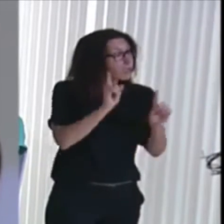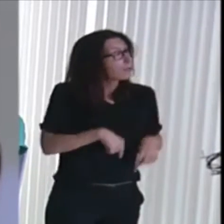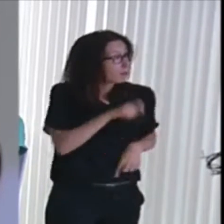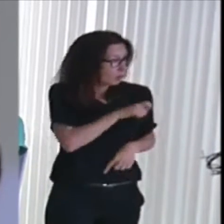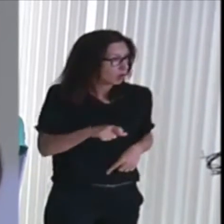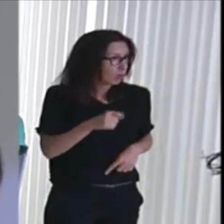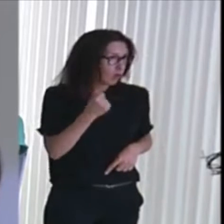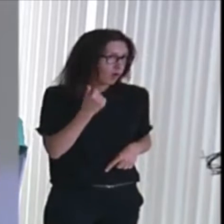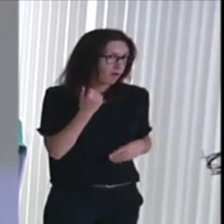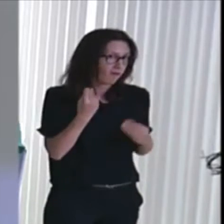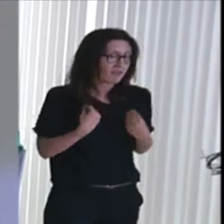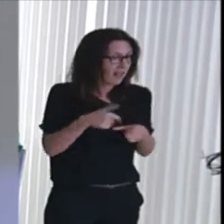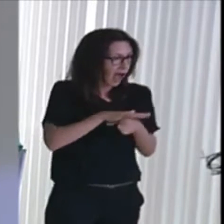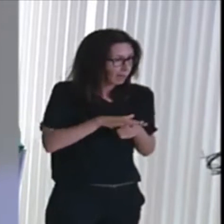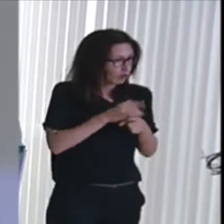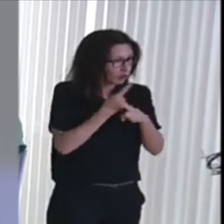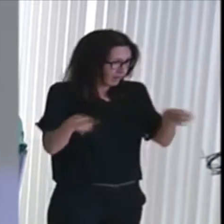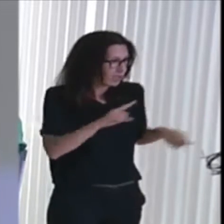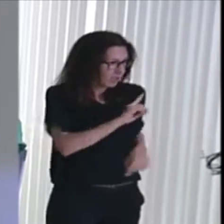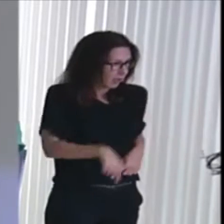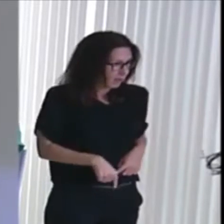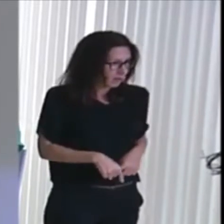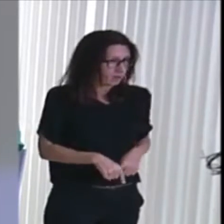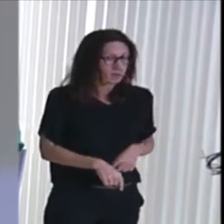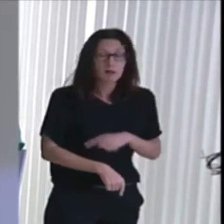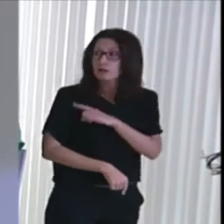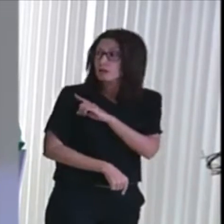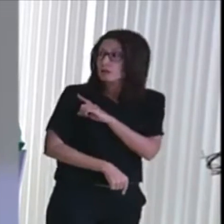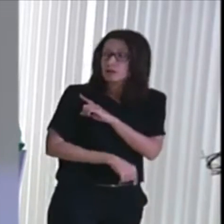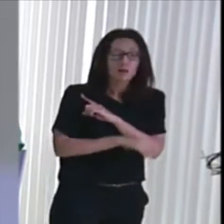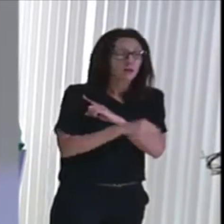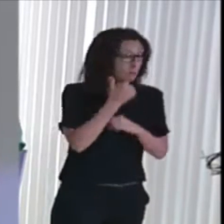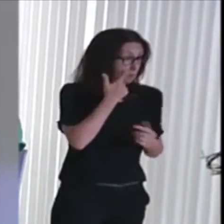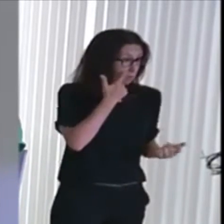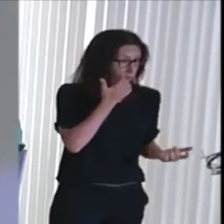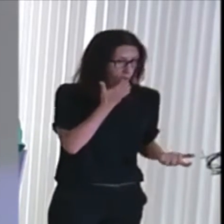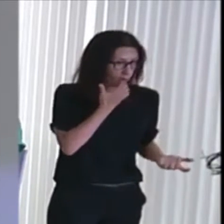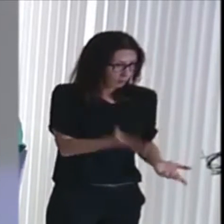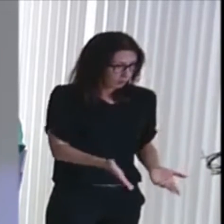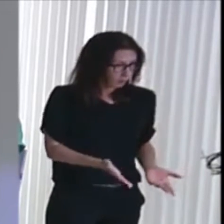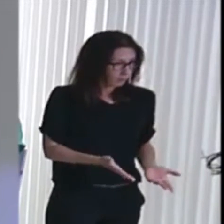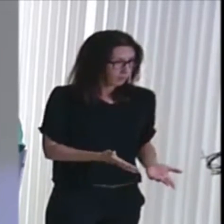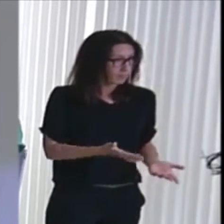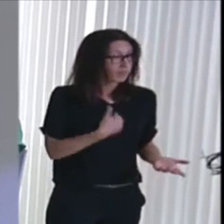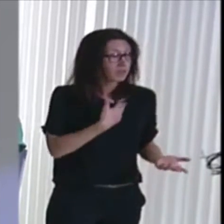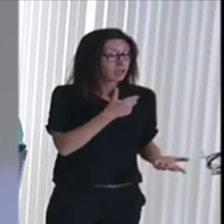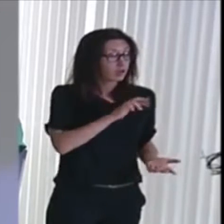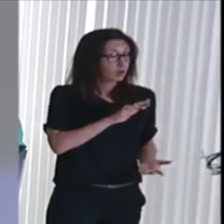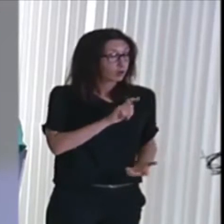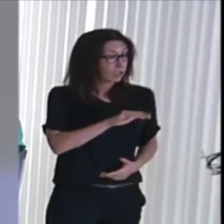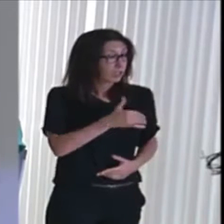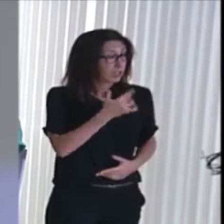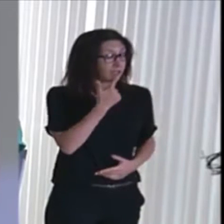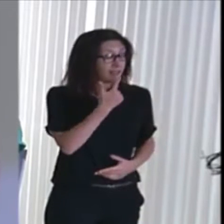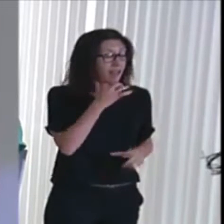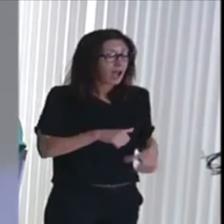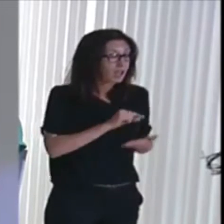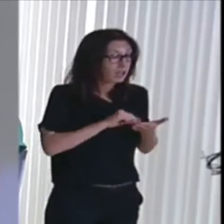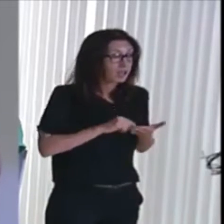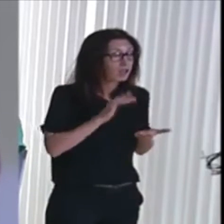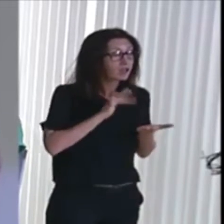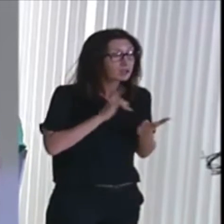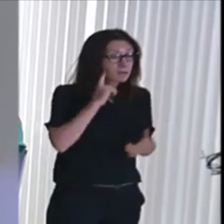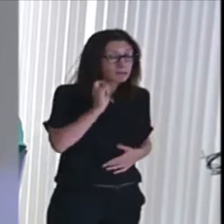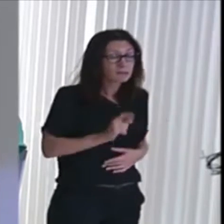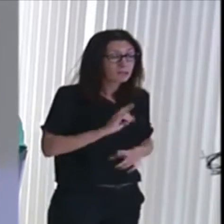línea. Yo siempre... Buscar otras perspectivas. Sí, mira, Churchill tenía lo que él llamaba el kitchen cabinet, que eran reuniones